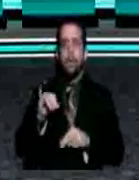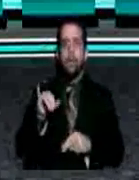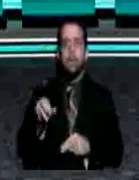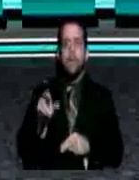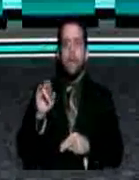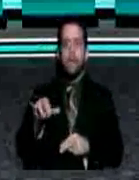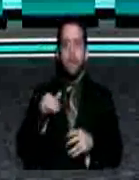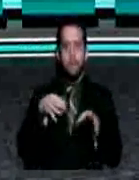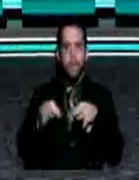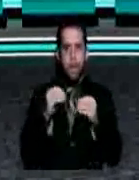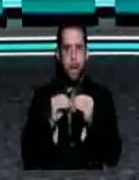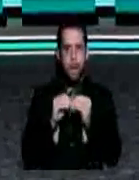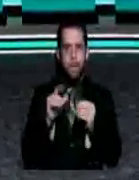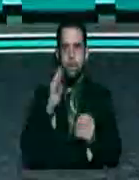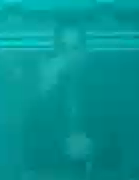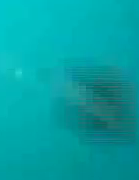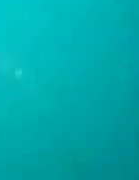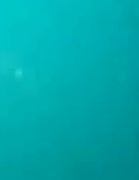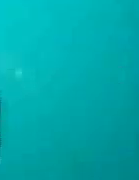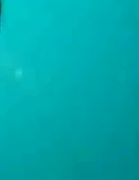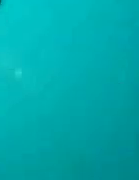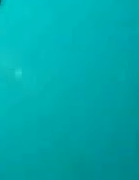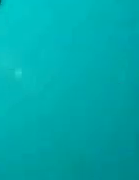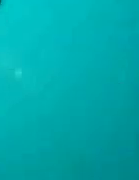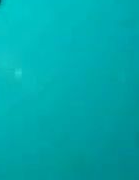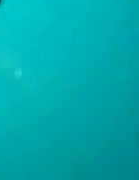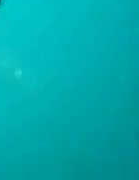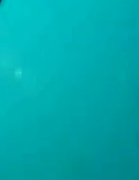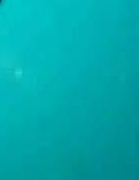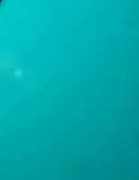nuestra noticia de portada.